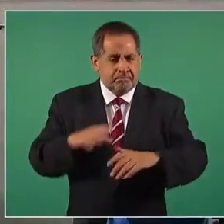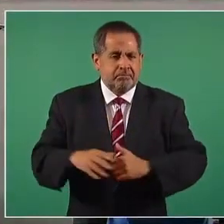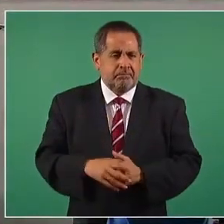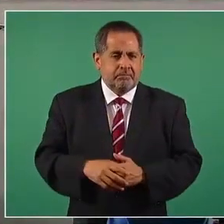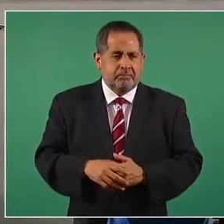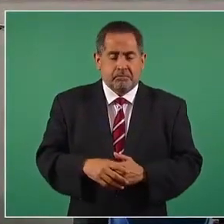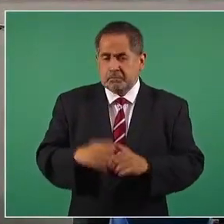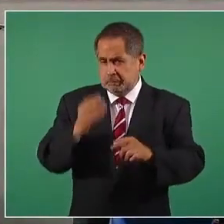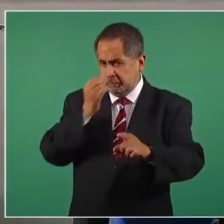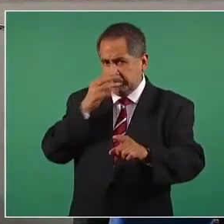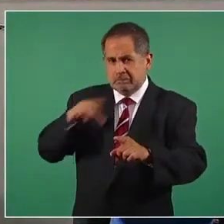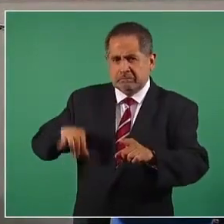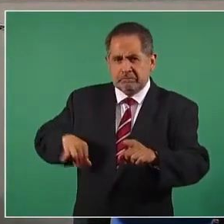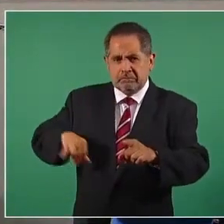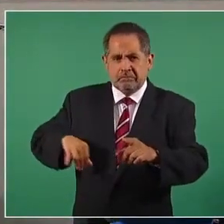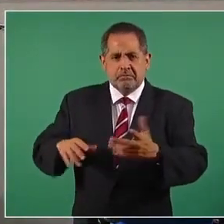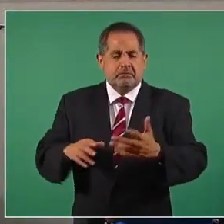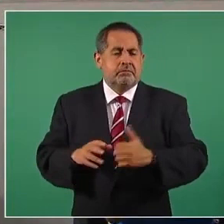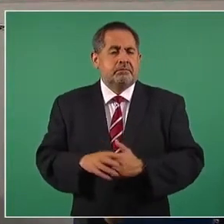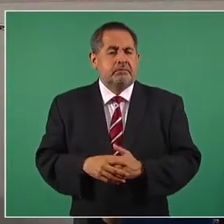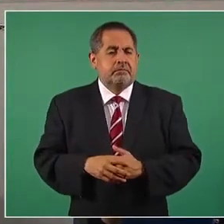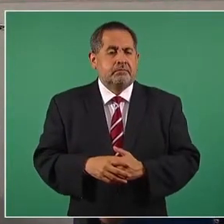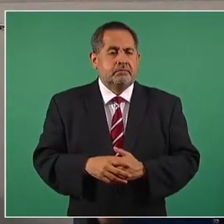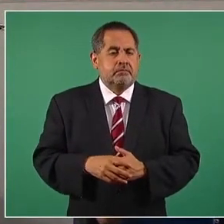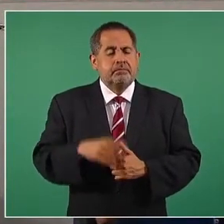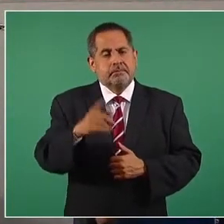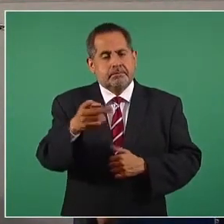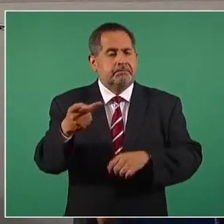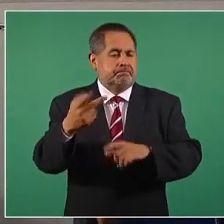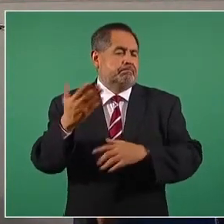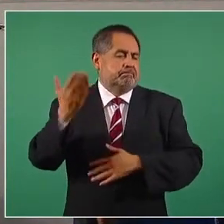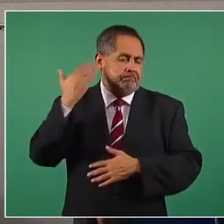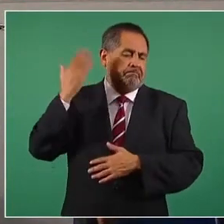Es interesante, ¿eh? O sea, esto pasaba antes